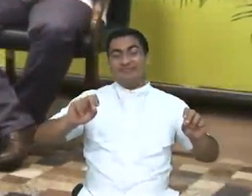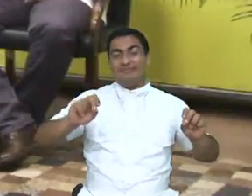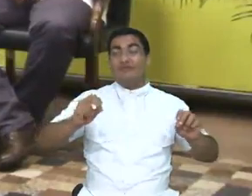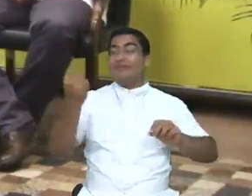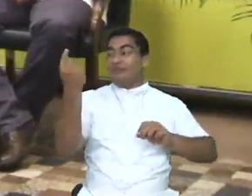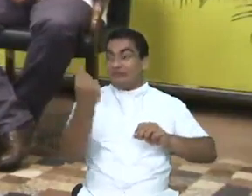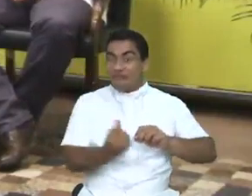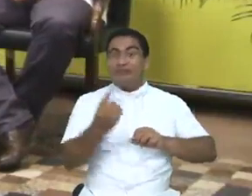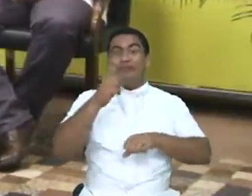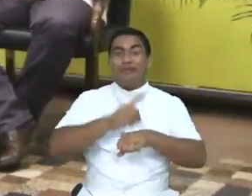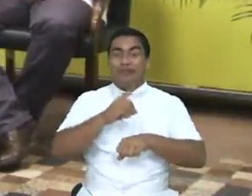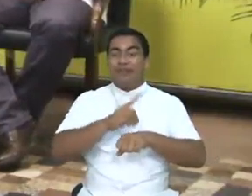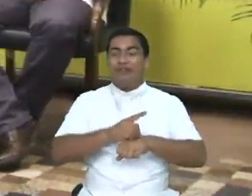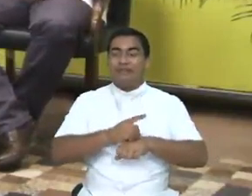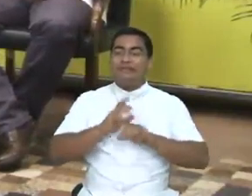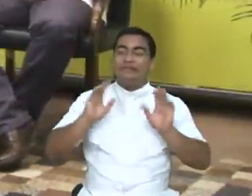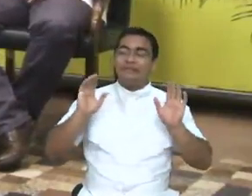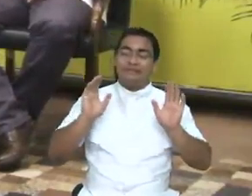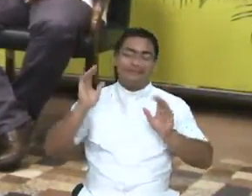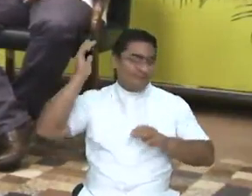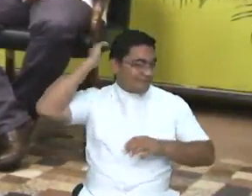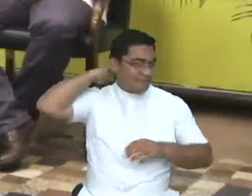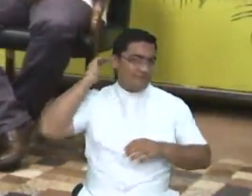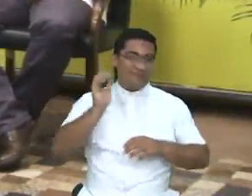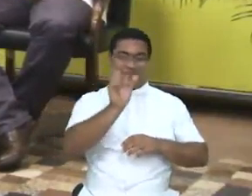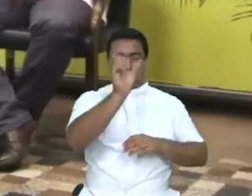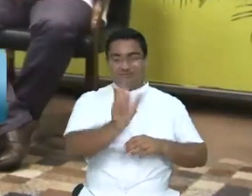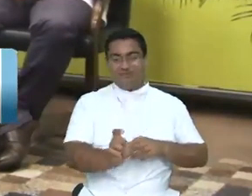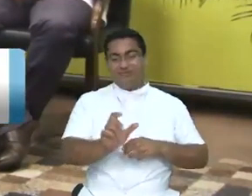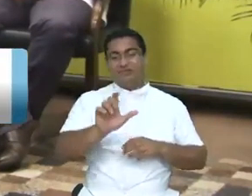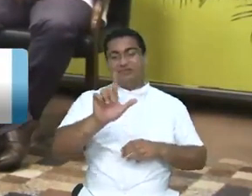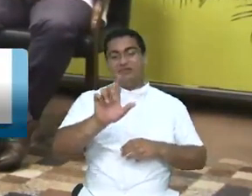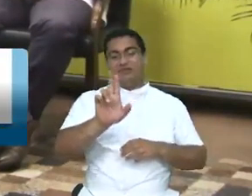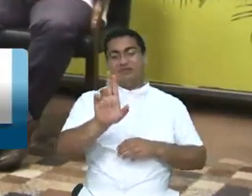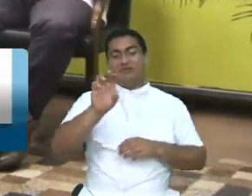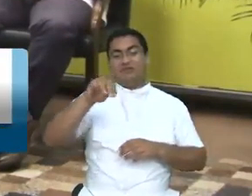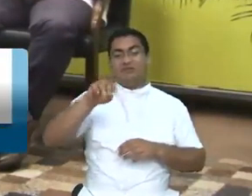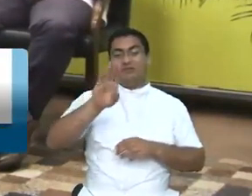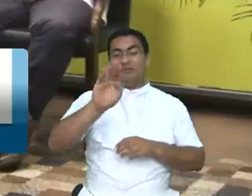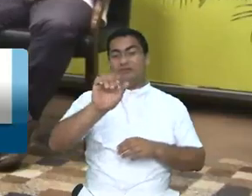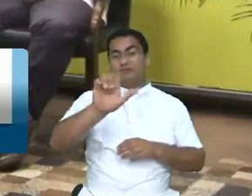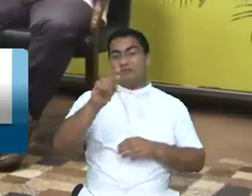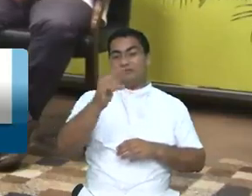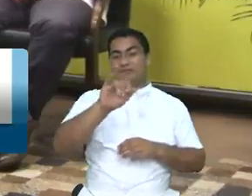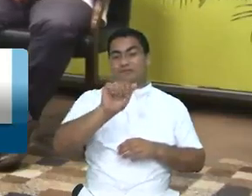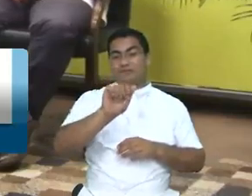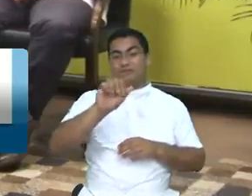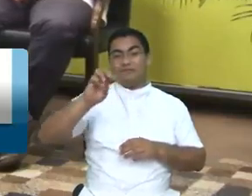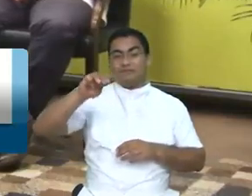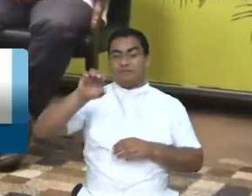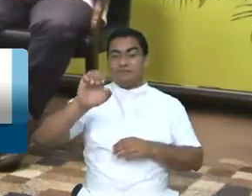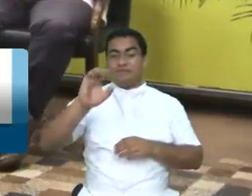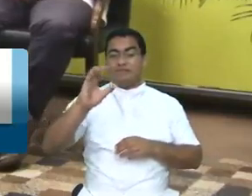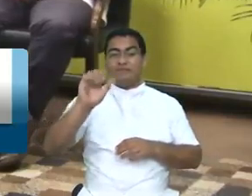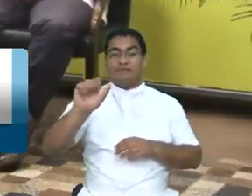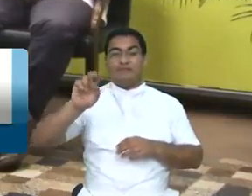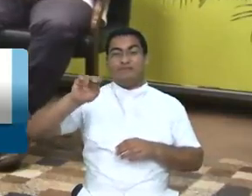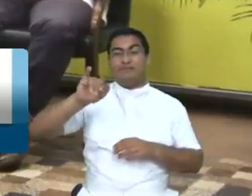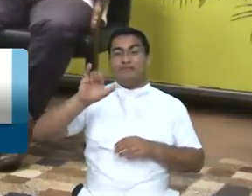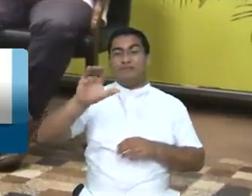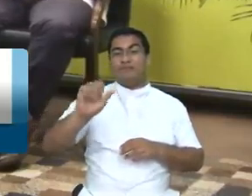por lumbalgia. La lumbalgia mecánica, que es la que más afecta a la gente en edad productiva, es una de